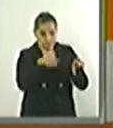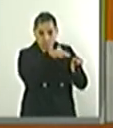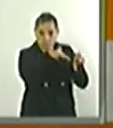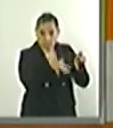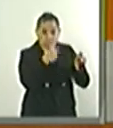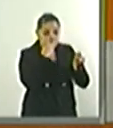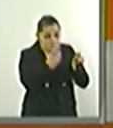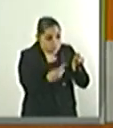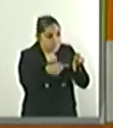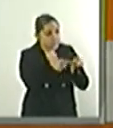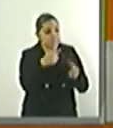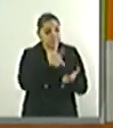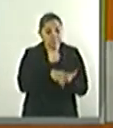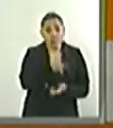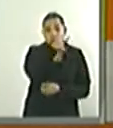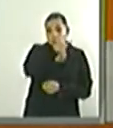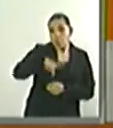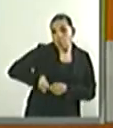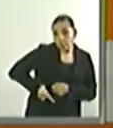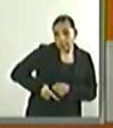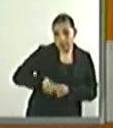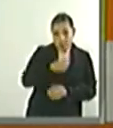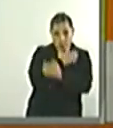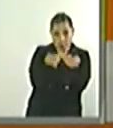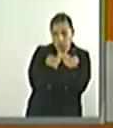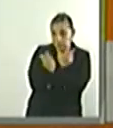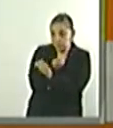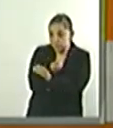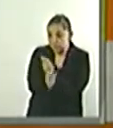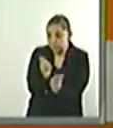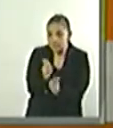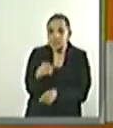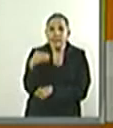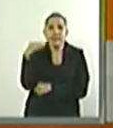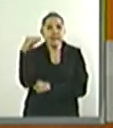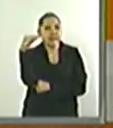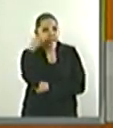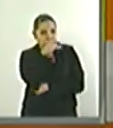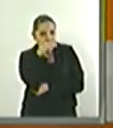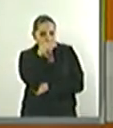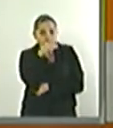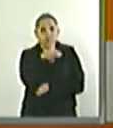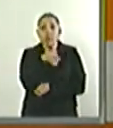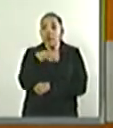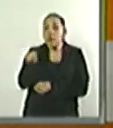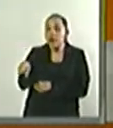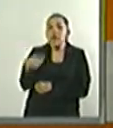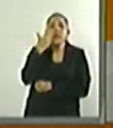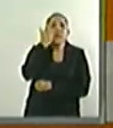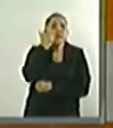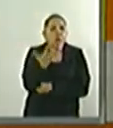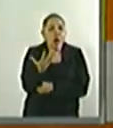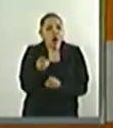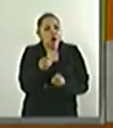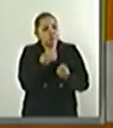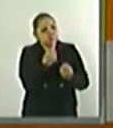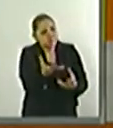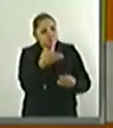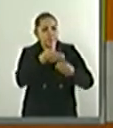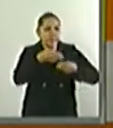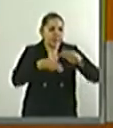educación que el estado imparta será gratuita las donaciones o cuotas voluntarias